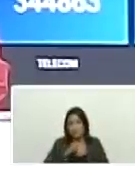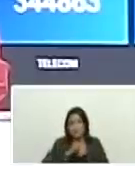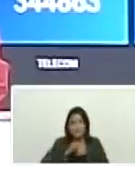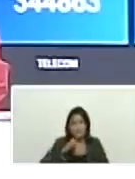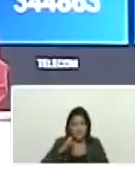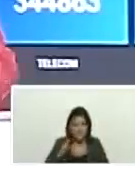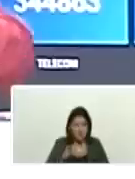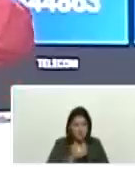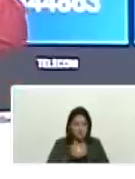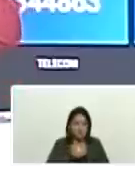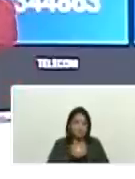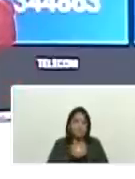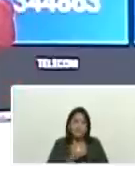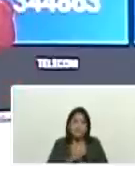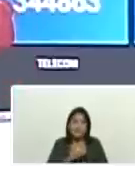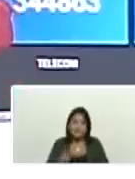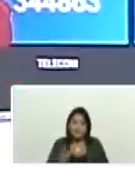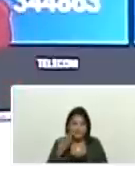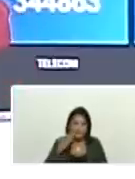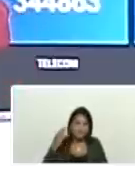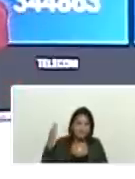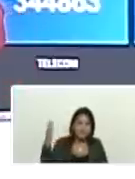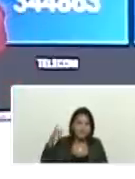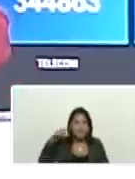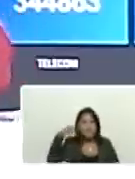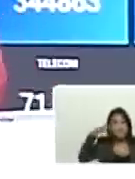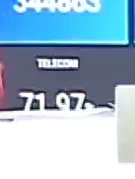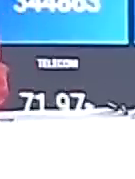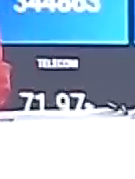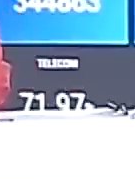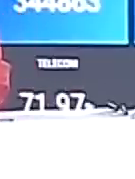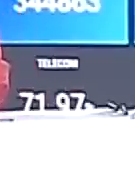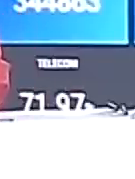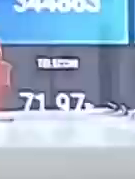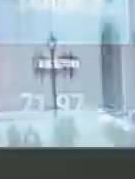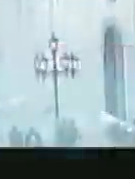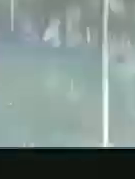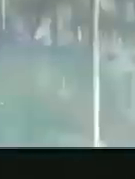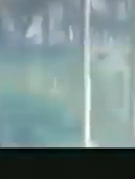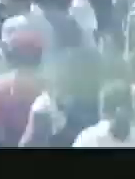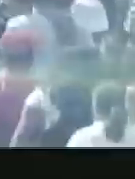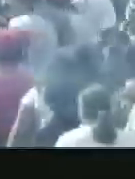dignidad y de democracia directa. Vamos a ver este video. Adelante.